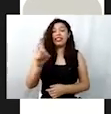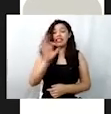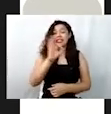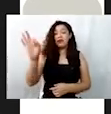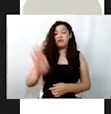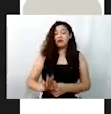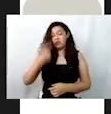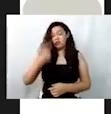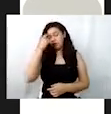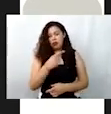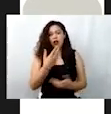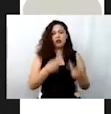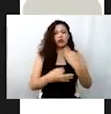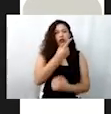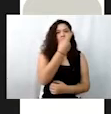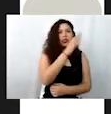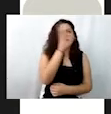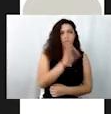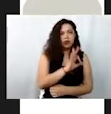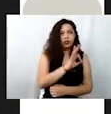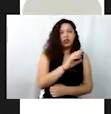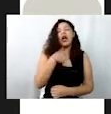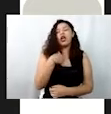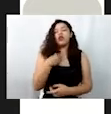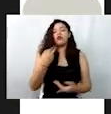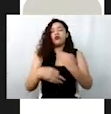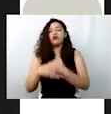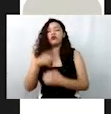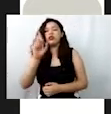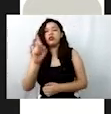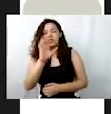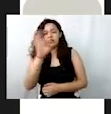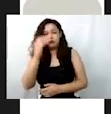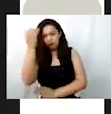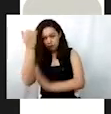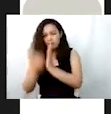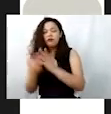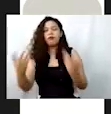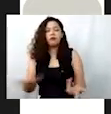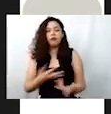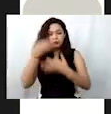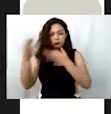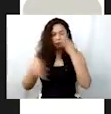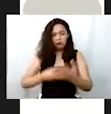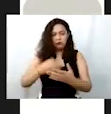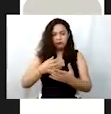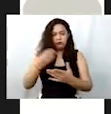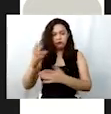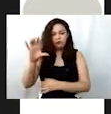sector. El compromiso es reducir un 50% la intensidad de emisiones de CO2 en